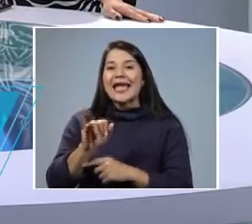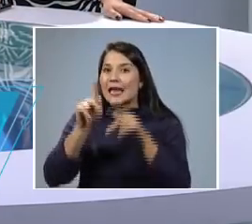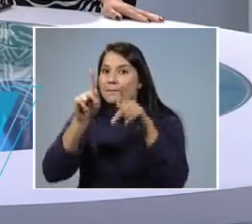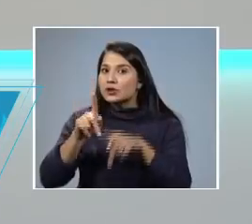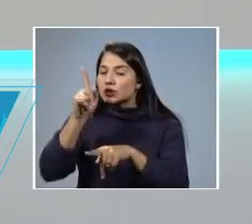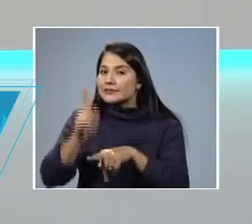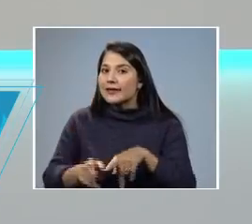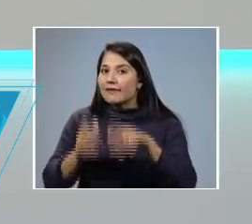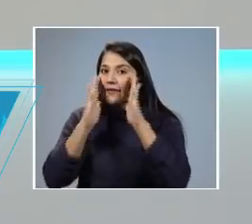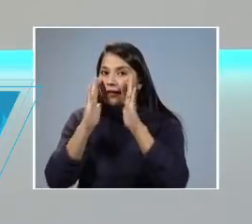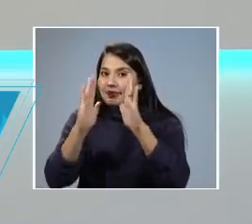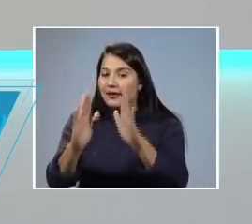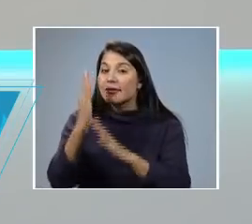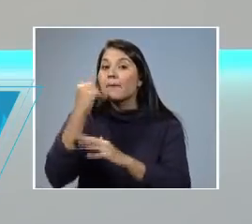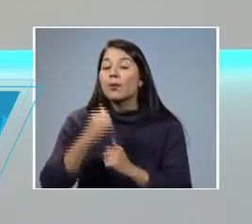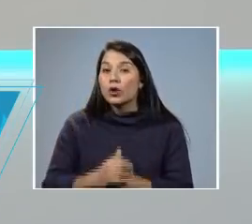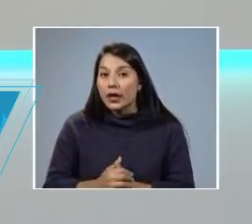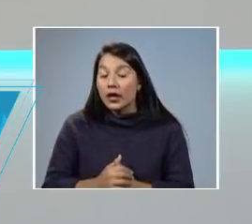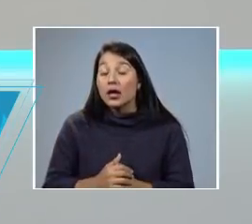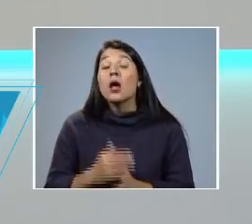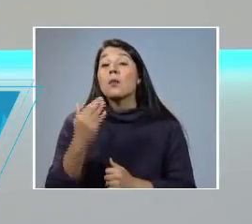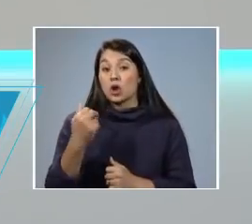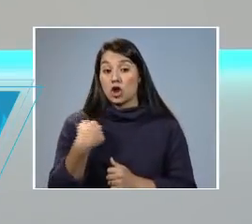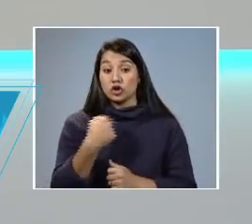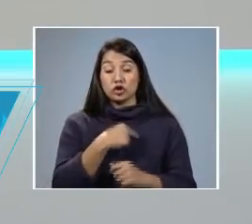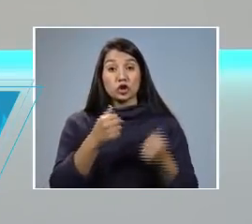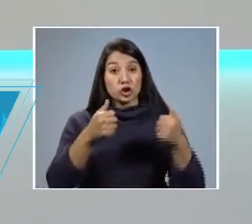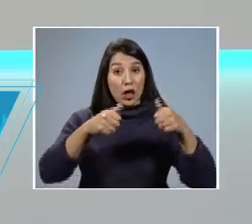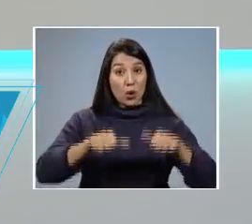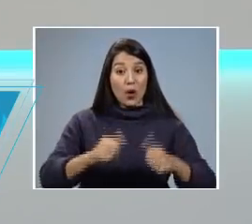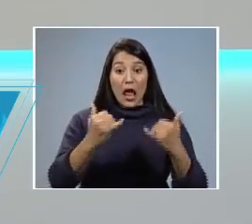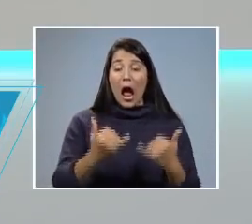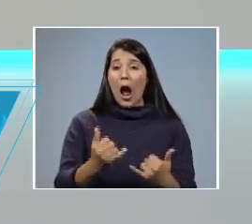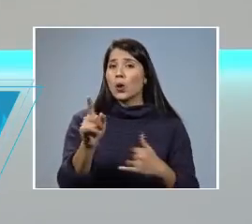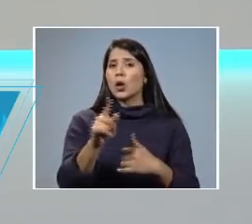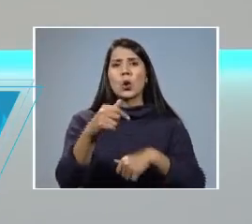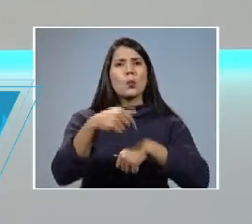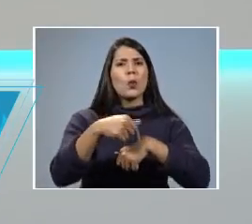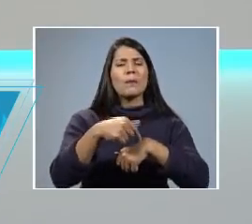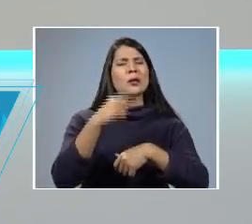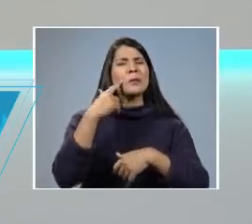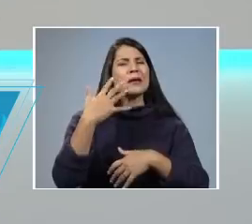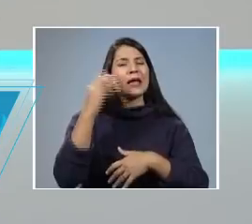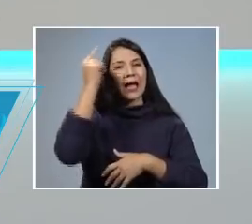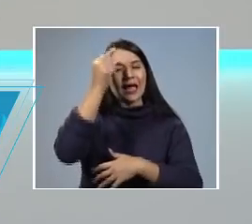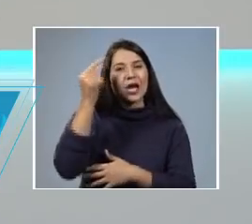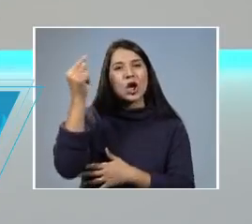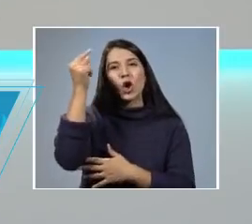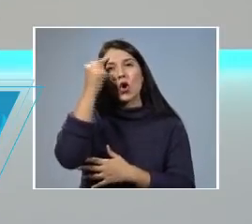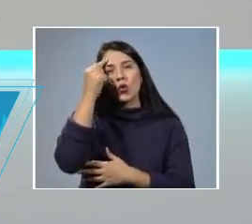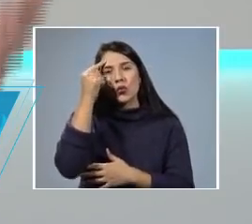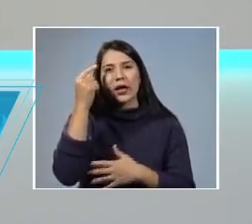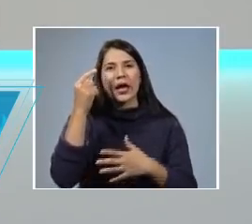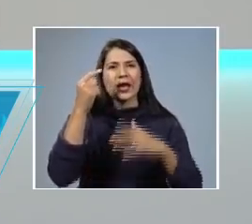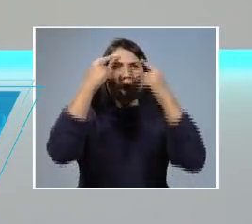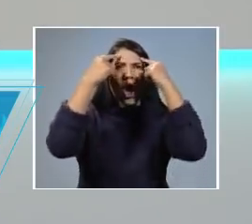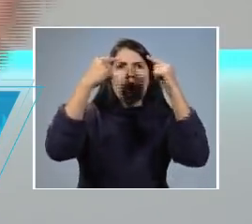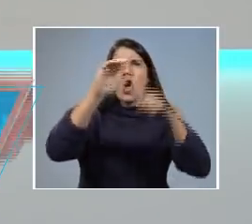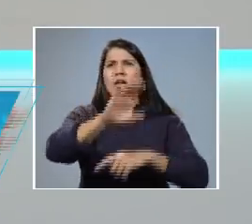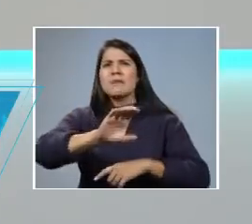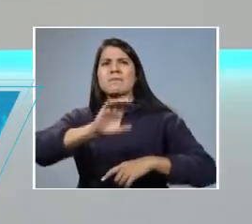muy atenta, porque estamos de acuerdo en que no es un tiempo para que el gobierno genere grandes